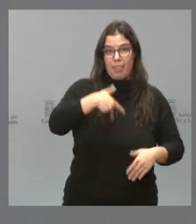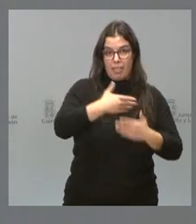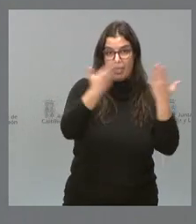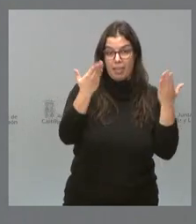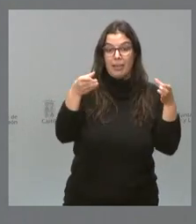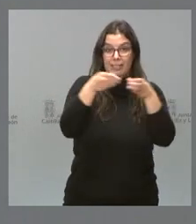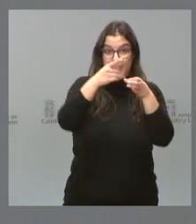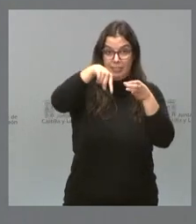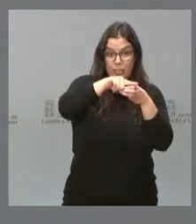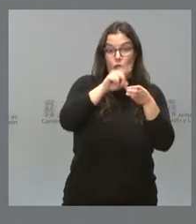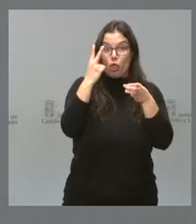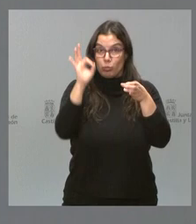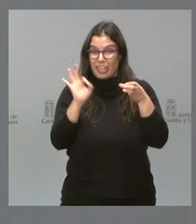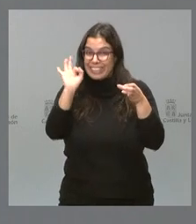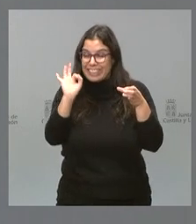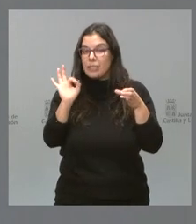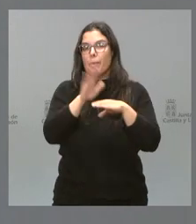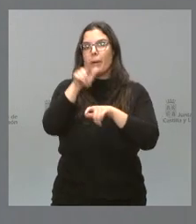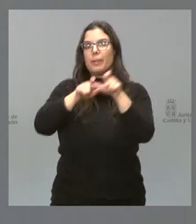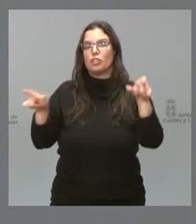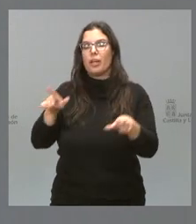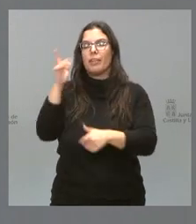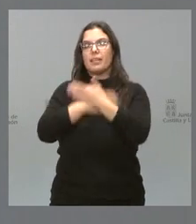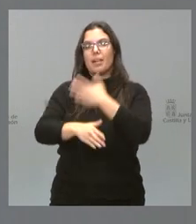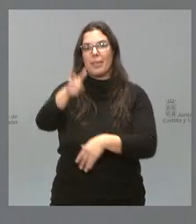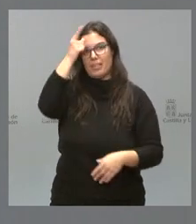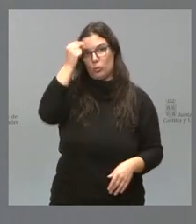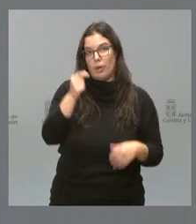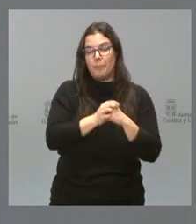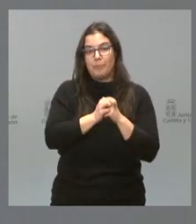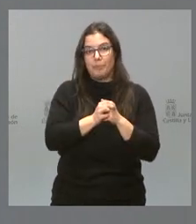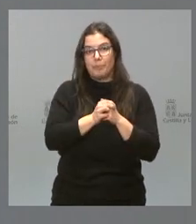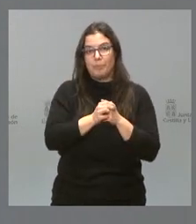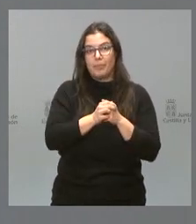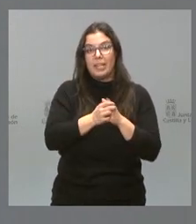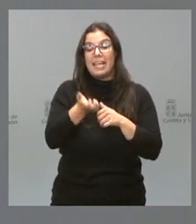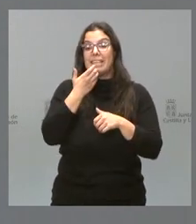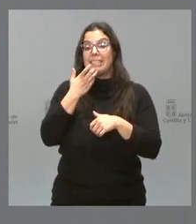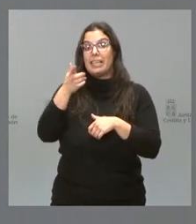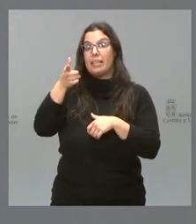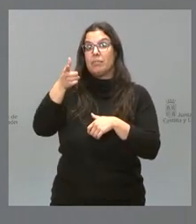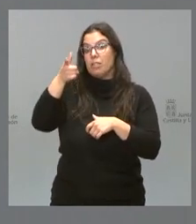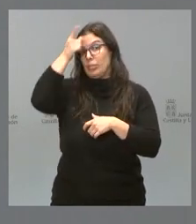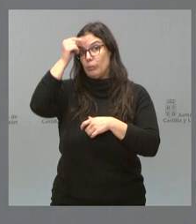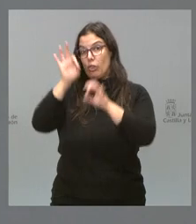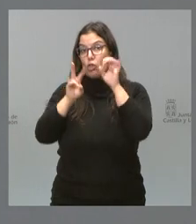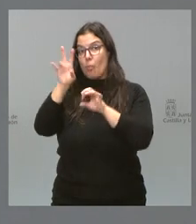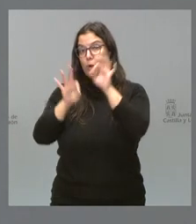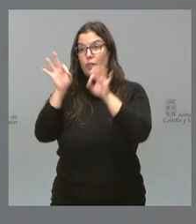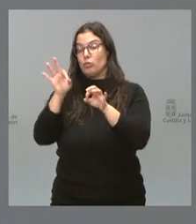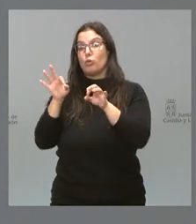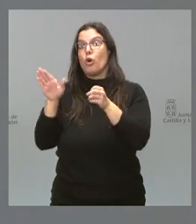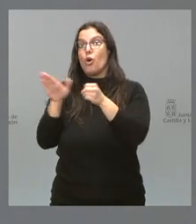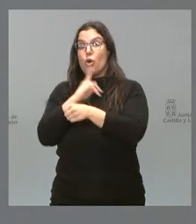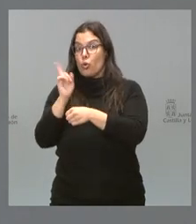El 2% para personas con discapacidad intelectual si no se combinan estas plazas de discapacidad intelectual iría al